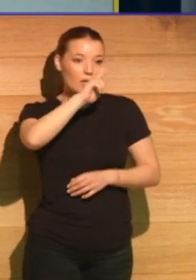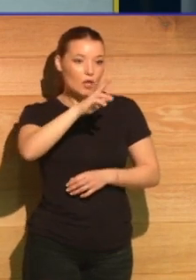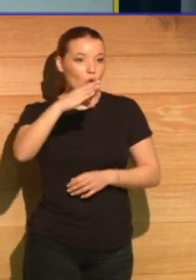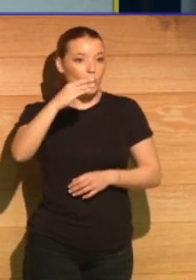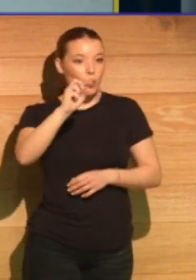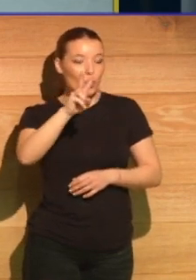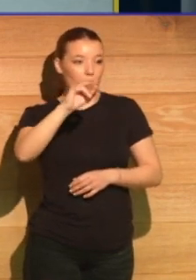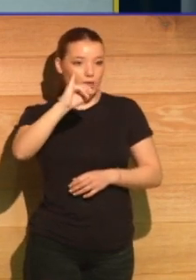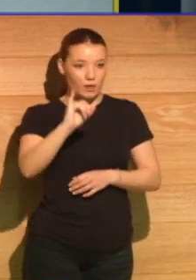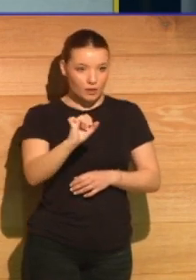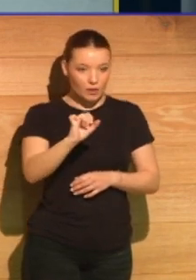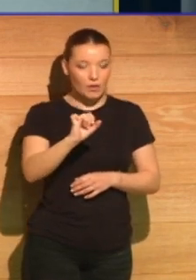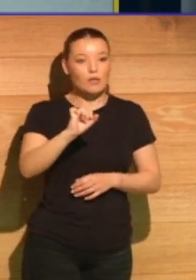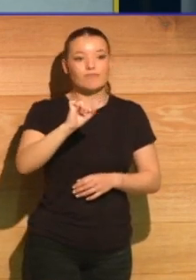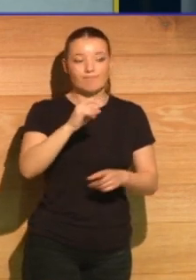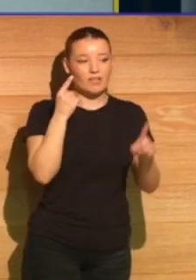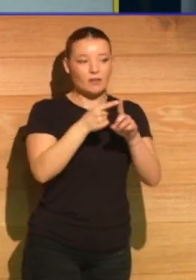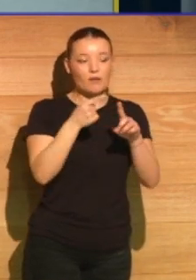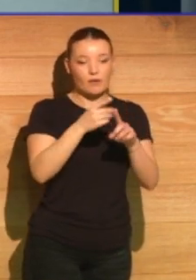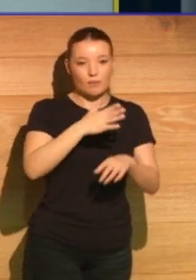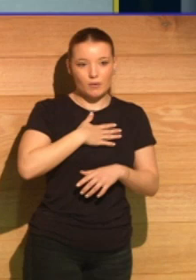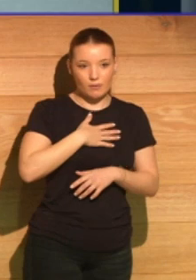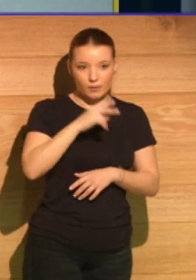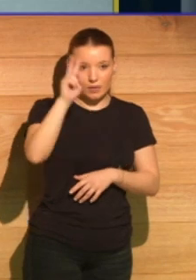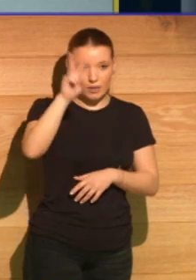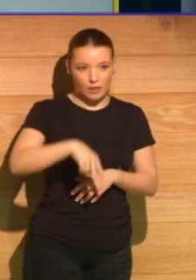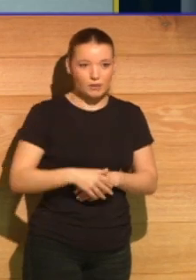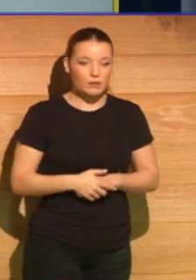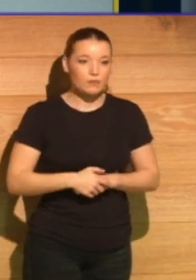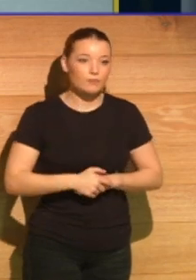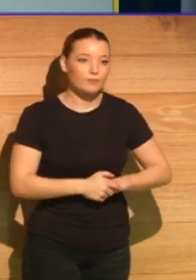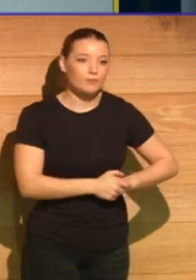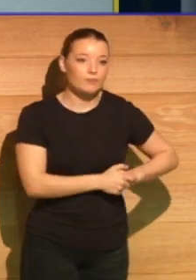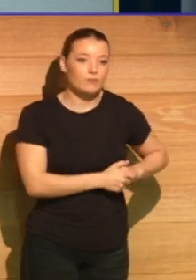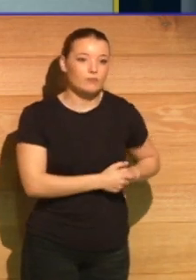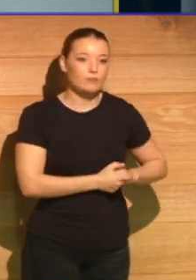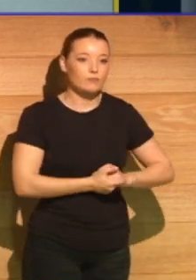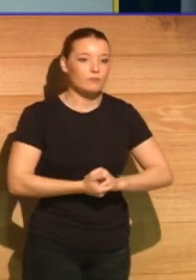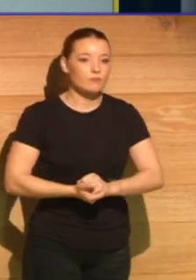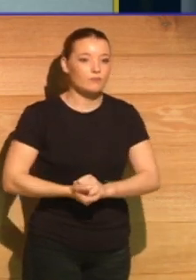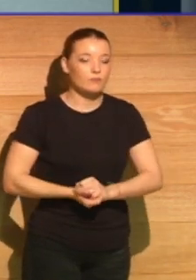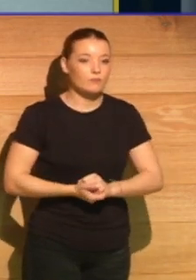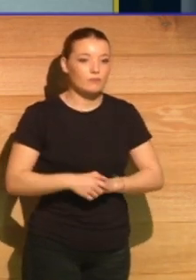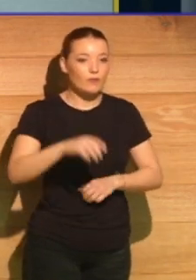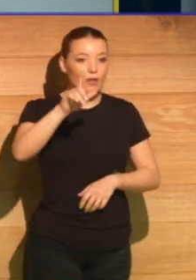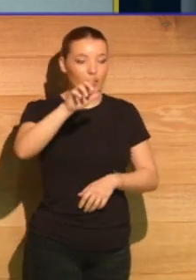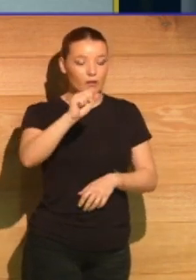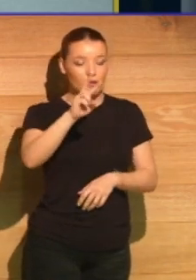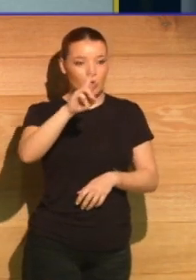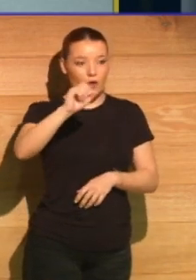me gusta mucho también el haiku que hace Laura Morrón sobre Marie Curie, muy condensado, pero